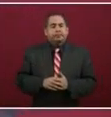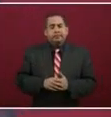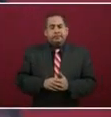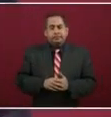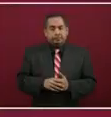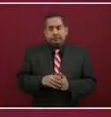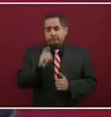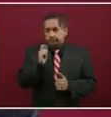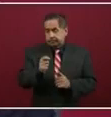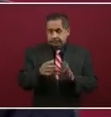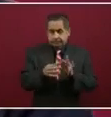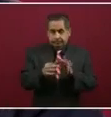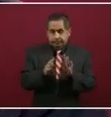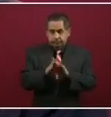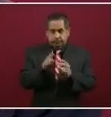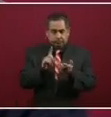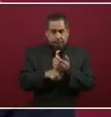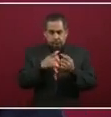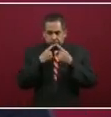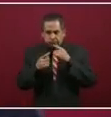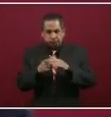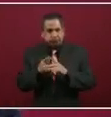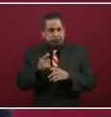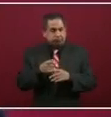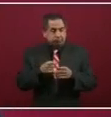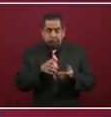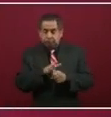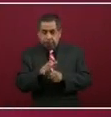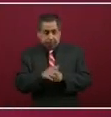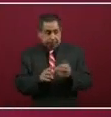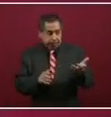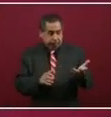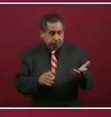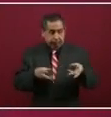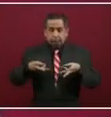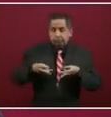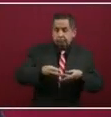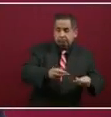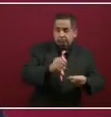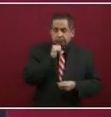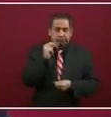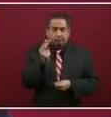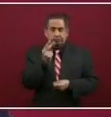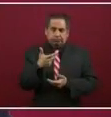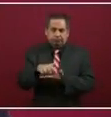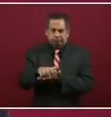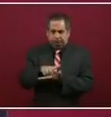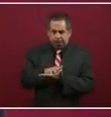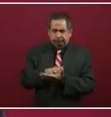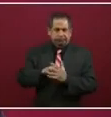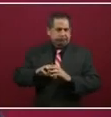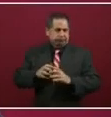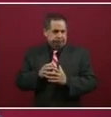actuar así significa ahorros y más